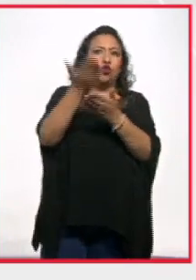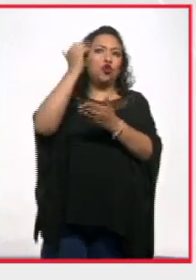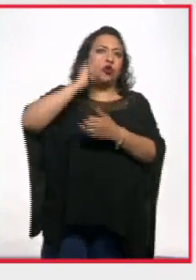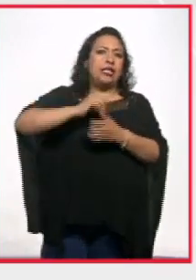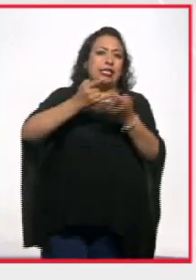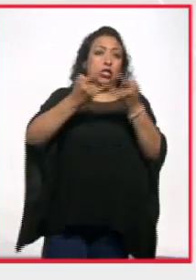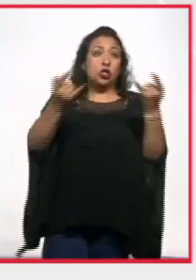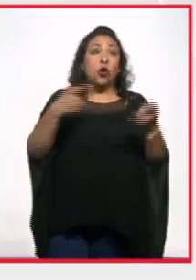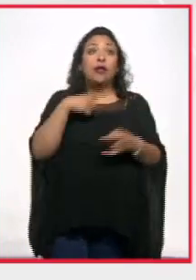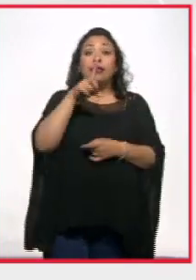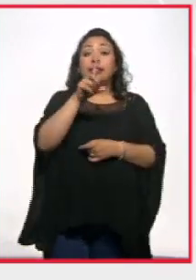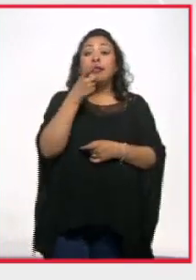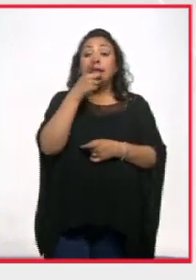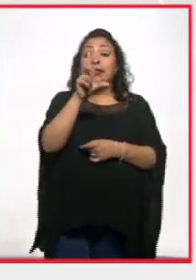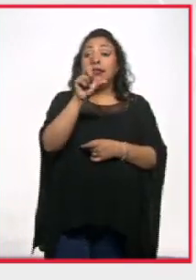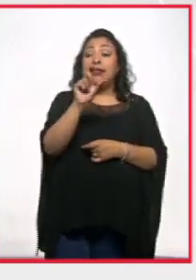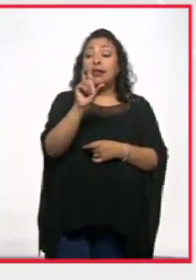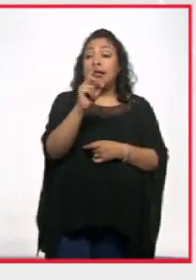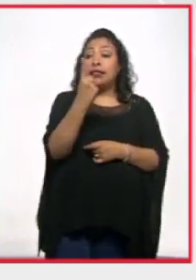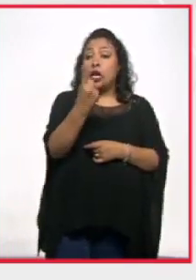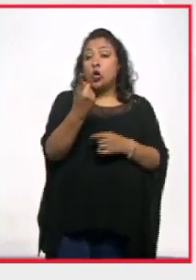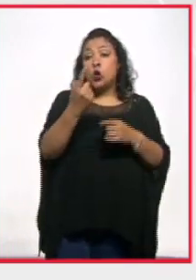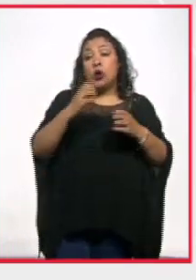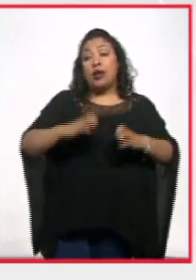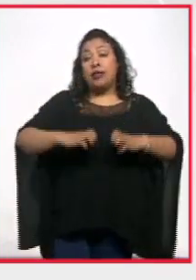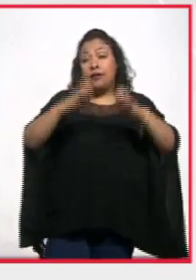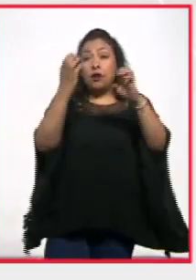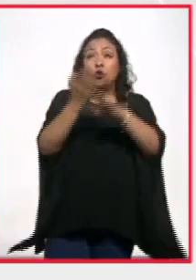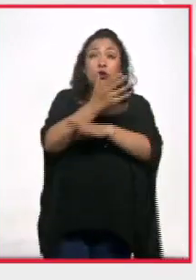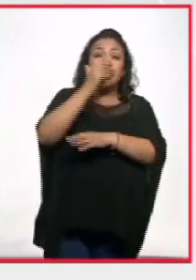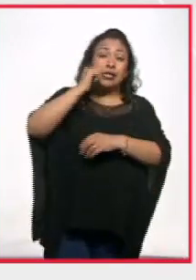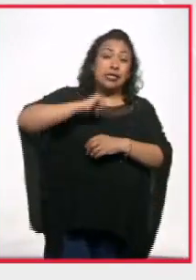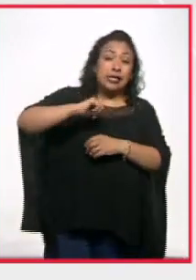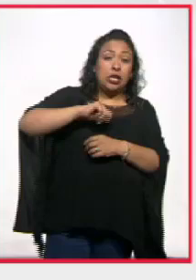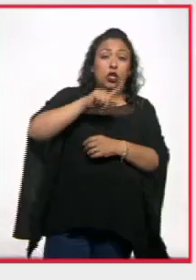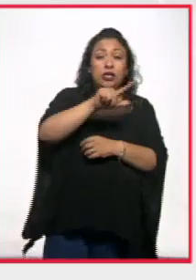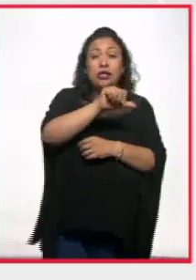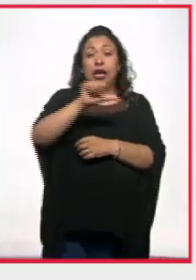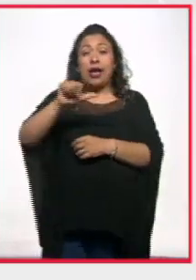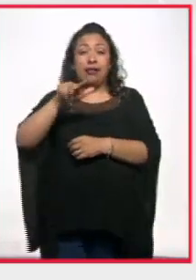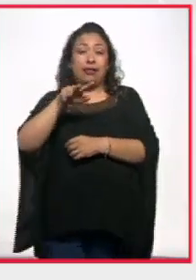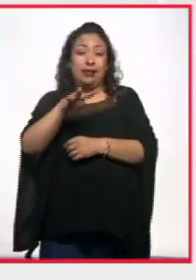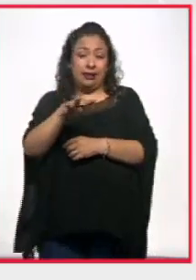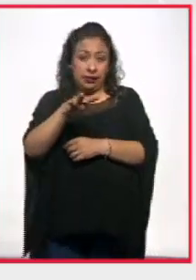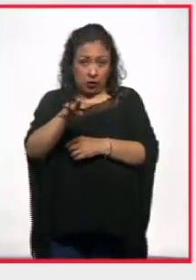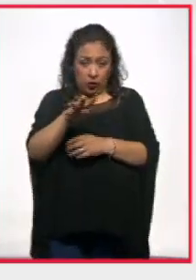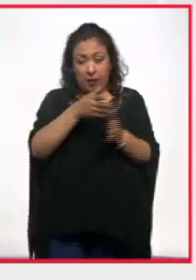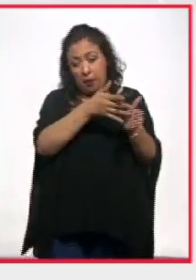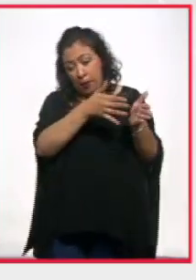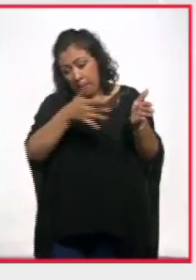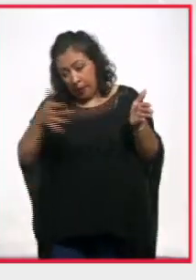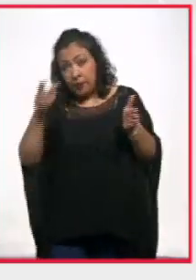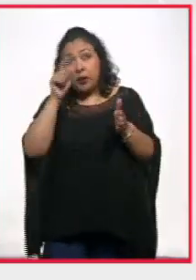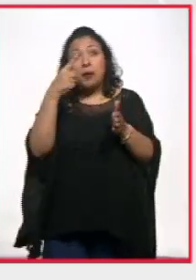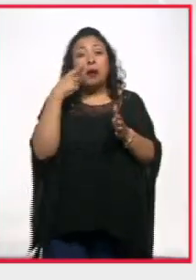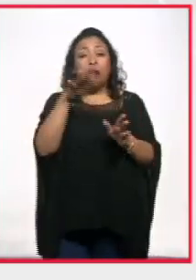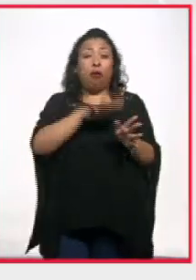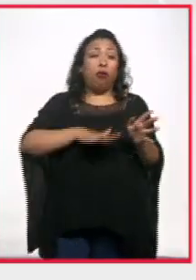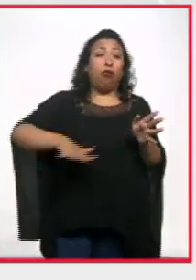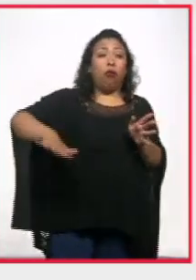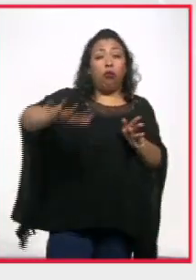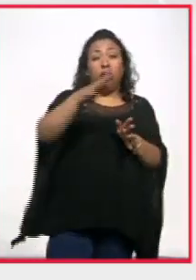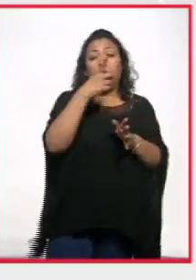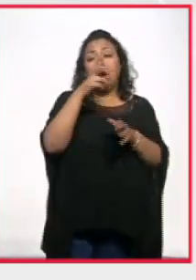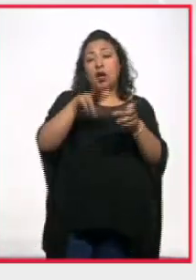Estamos hablando de 31 edificios que datan de los siglos XVII al XIX, aunado con este paisaje que